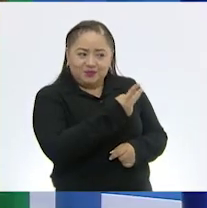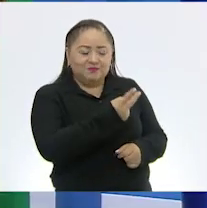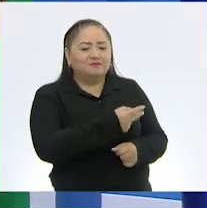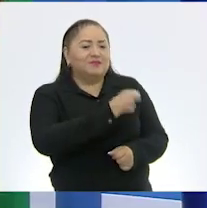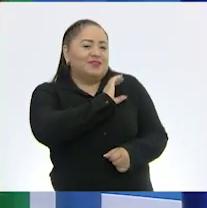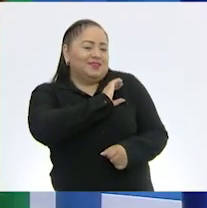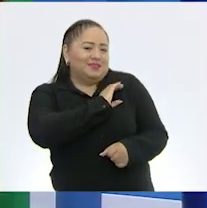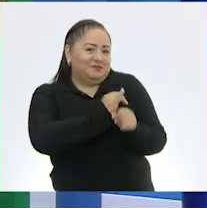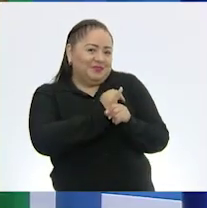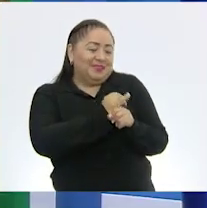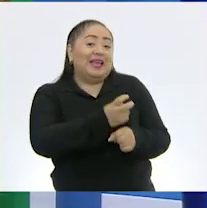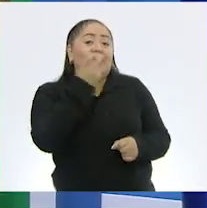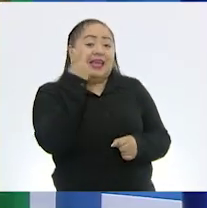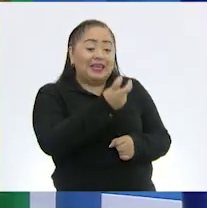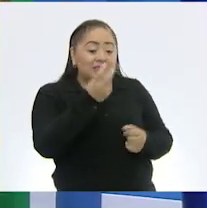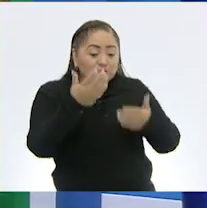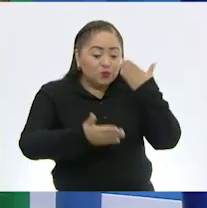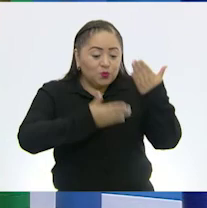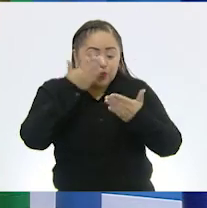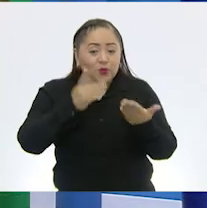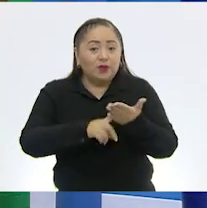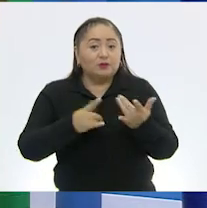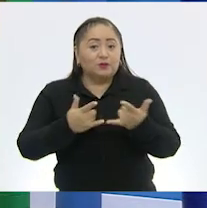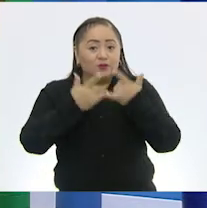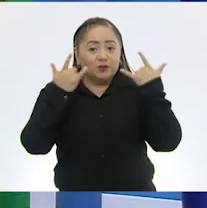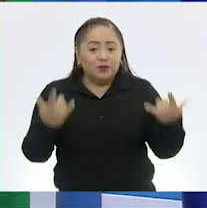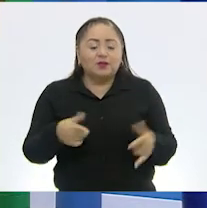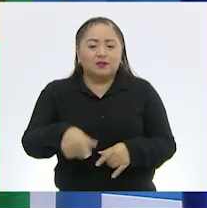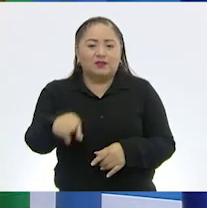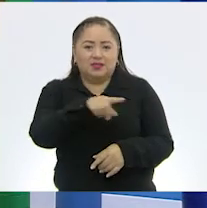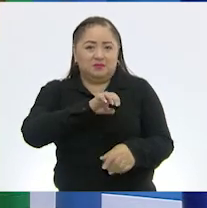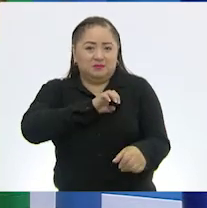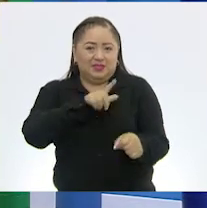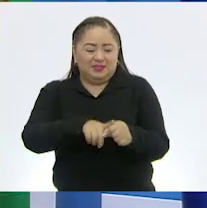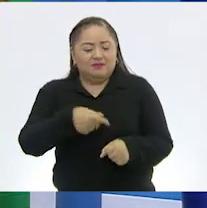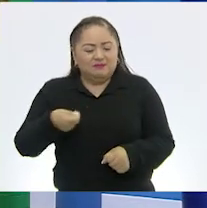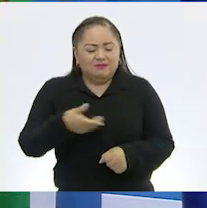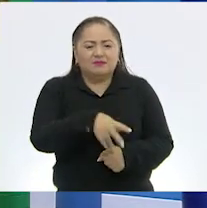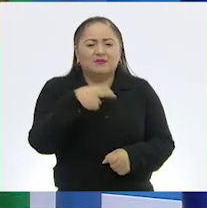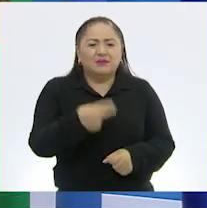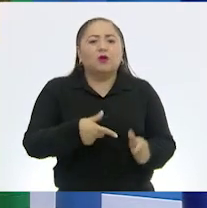inspectores, es lo que en el estudio de la historia los especialistas le llaman